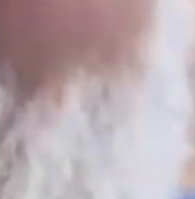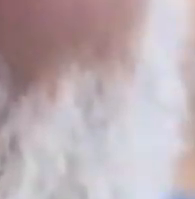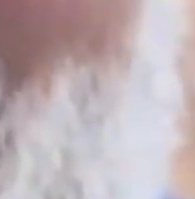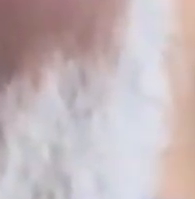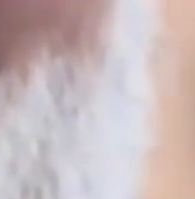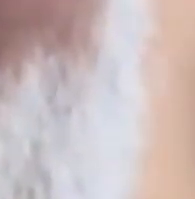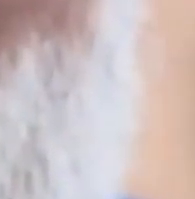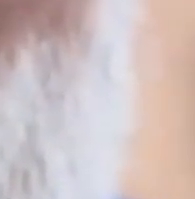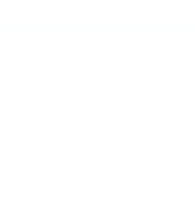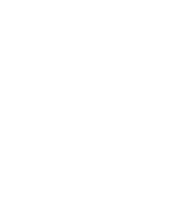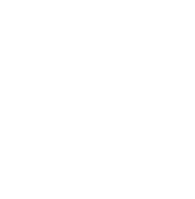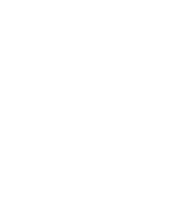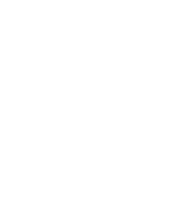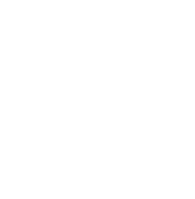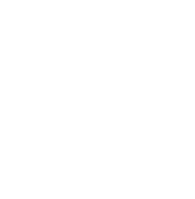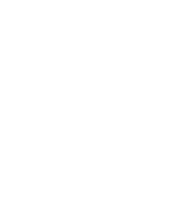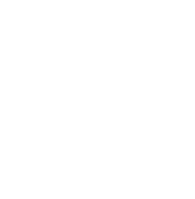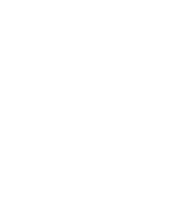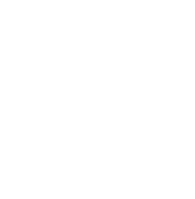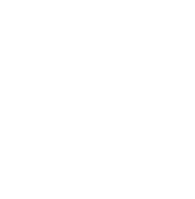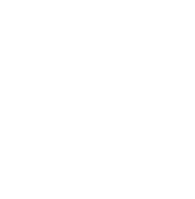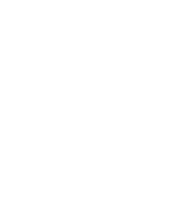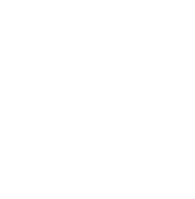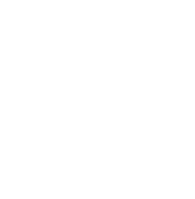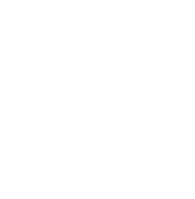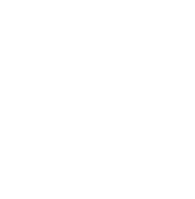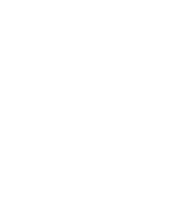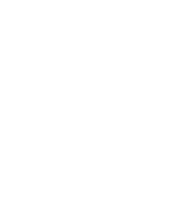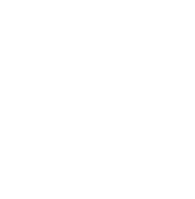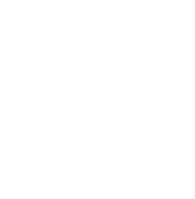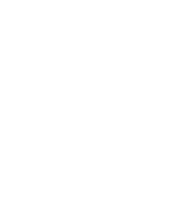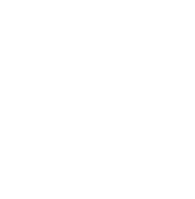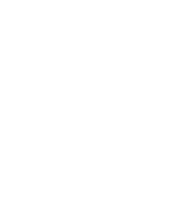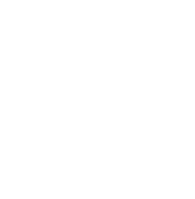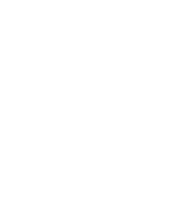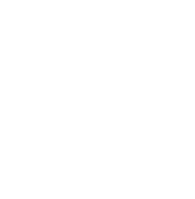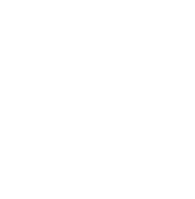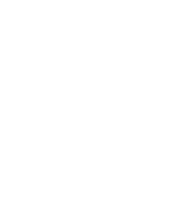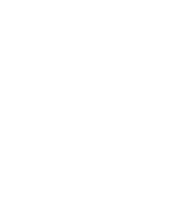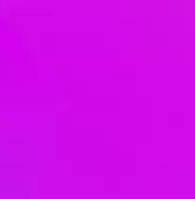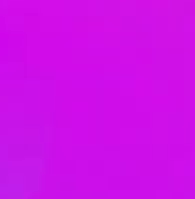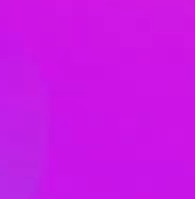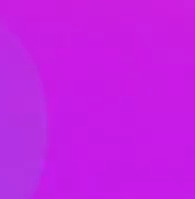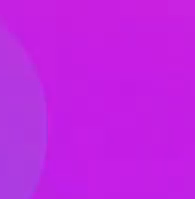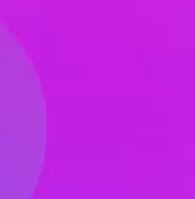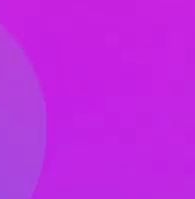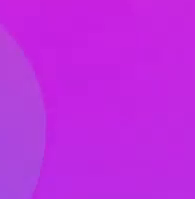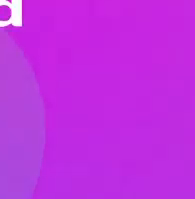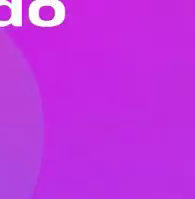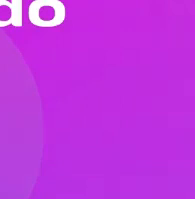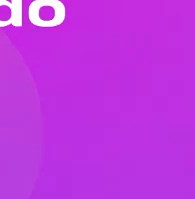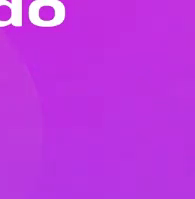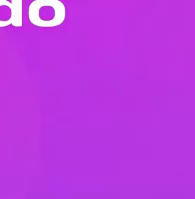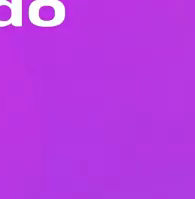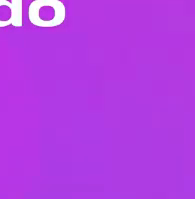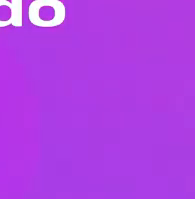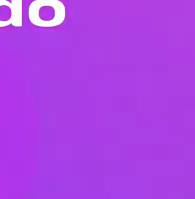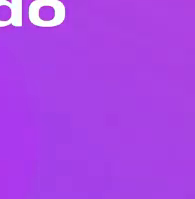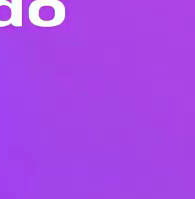es responsabilidad de todos. Ministerio de Salud y Protección Social. Gobierno de Colombia.